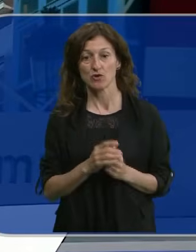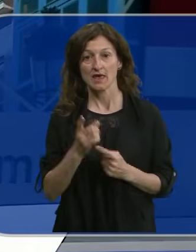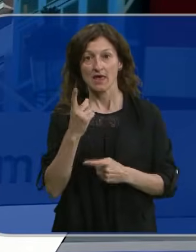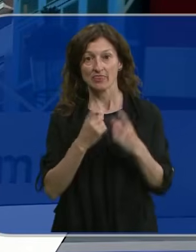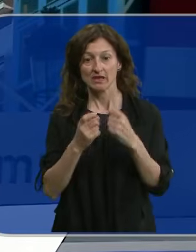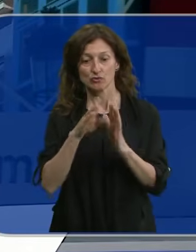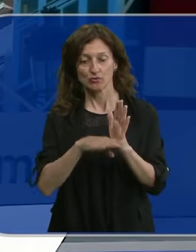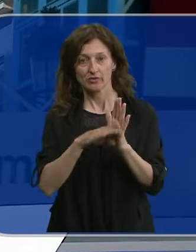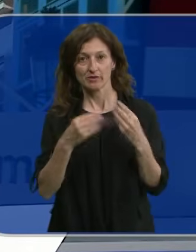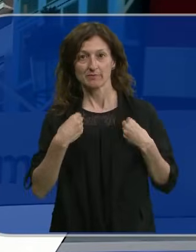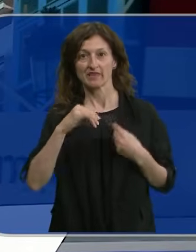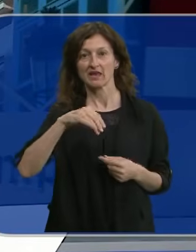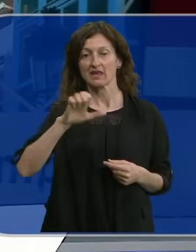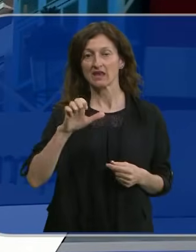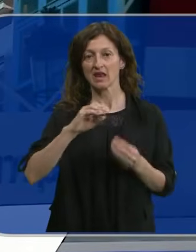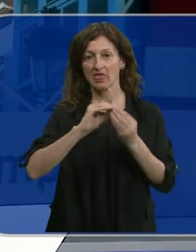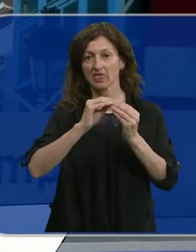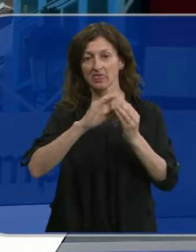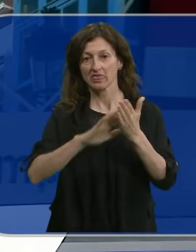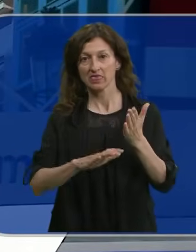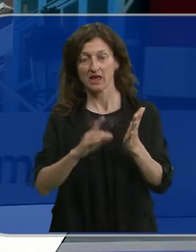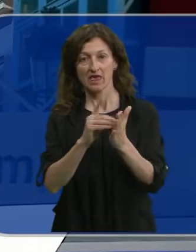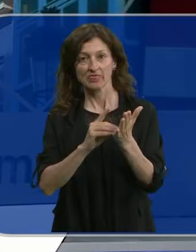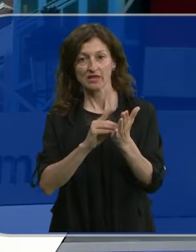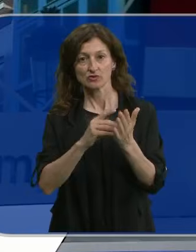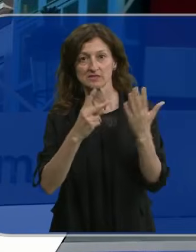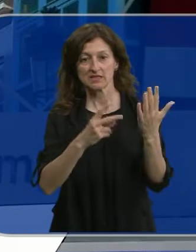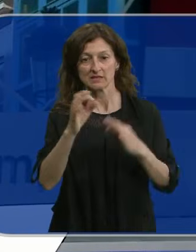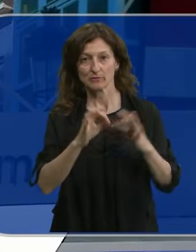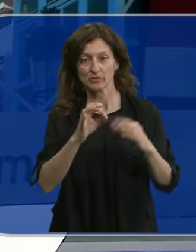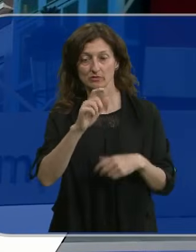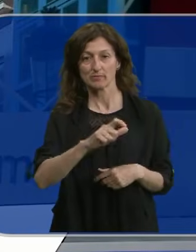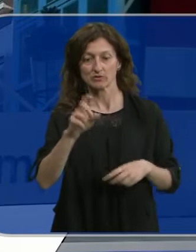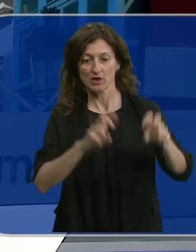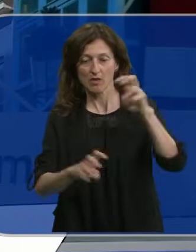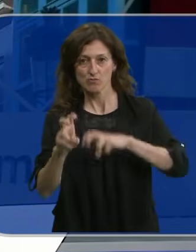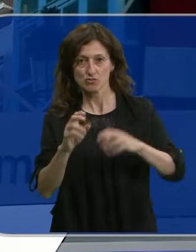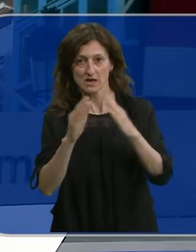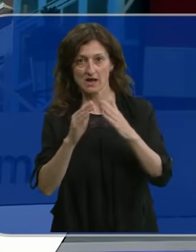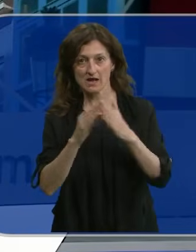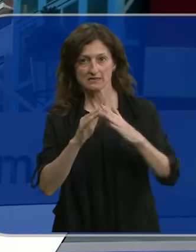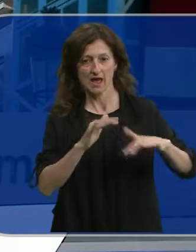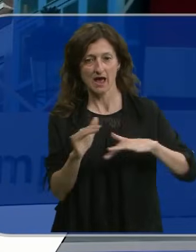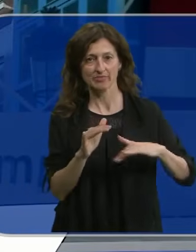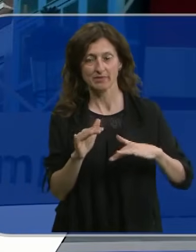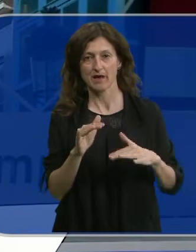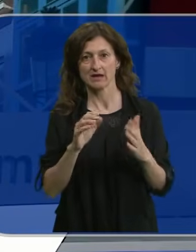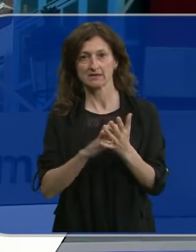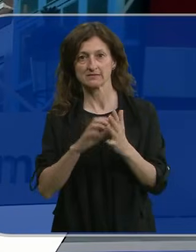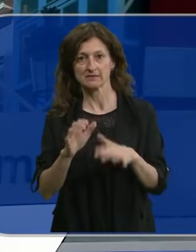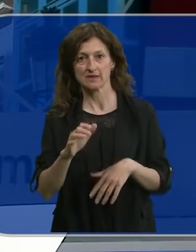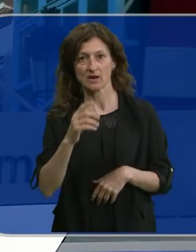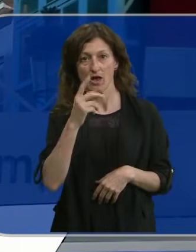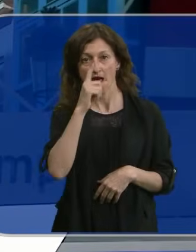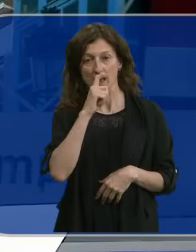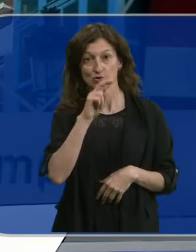de condiciones de vida elaborada por el INE, que también revela otro dato. Un 7% de las personas que buscaron vivienda de forma activa en Castilla y León